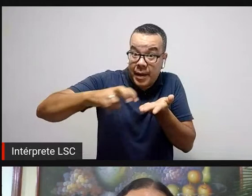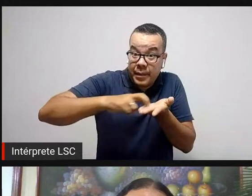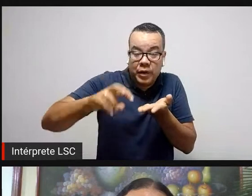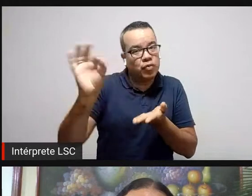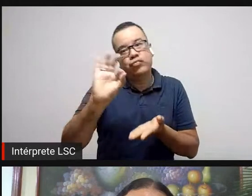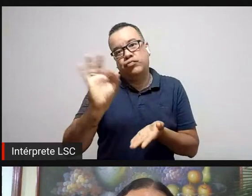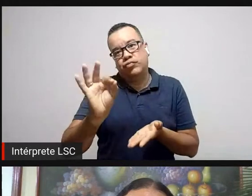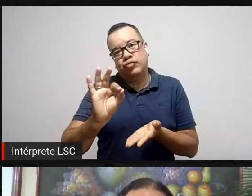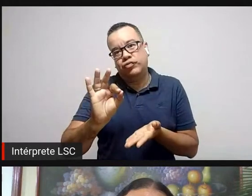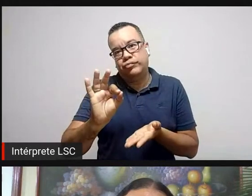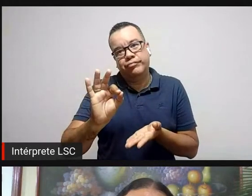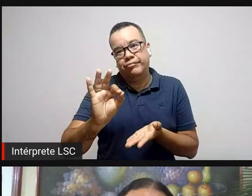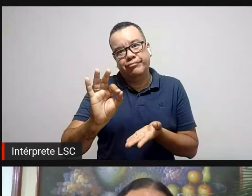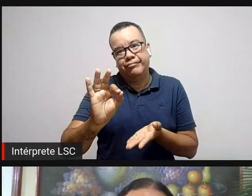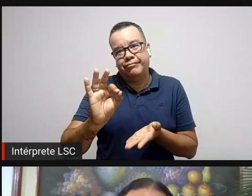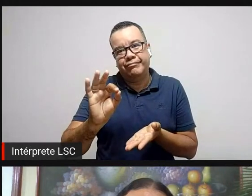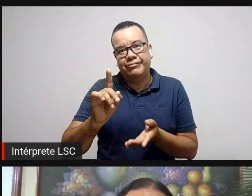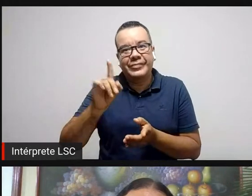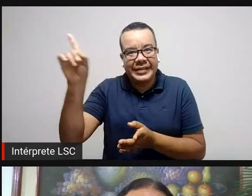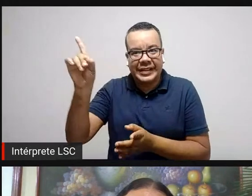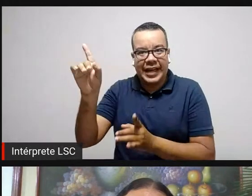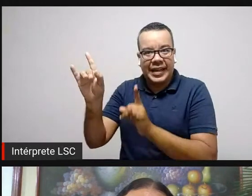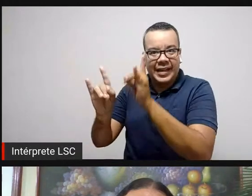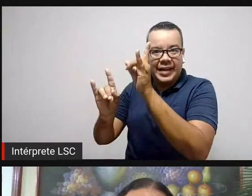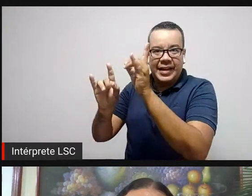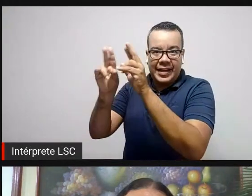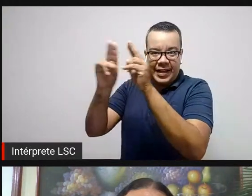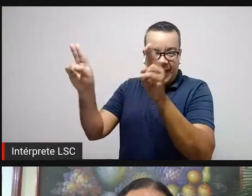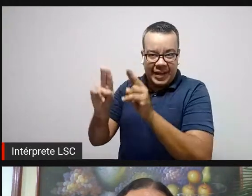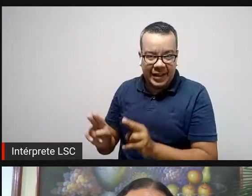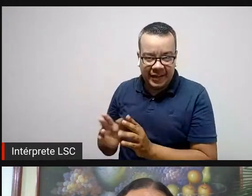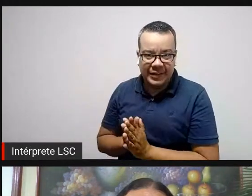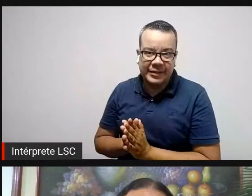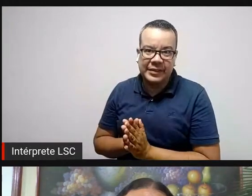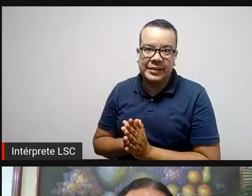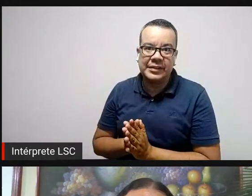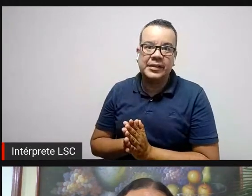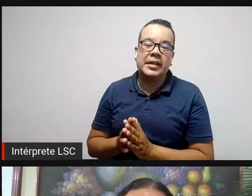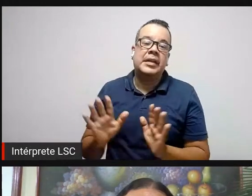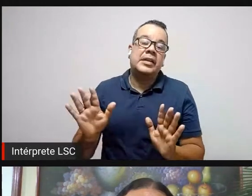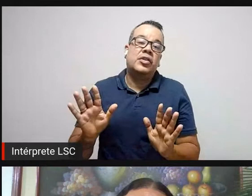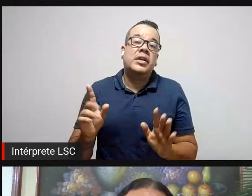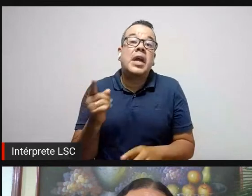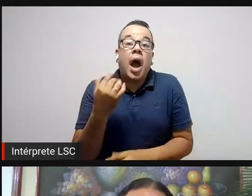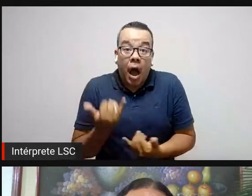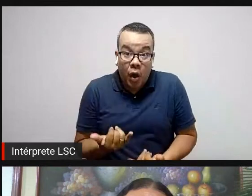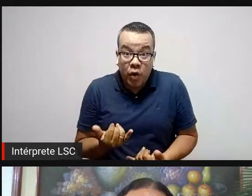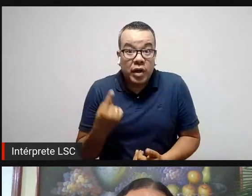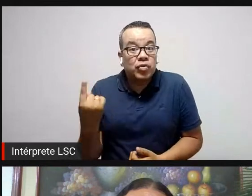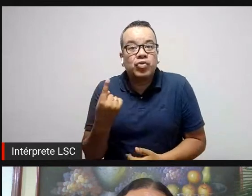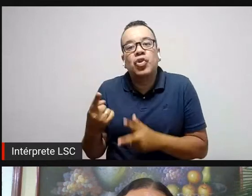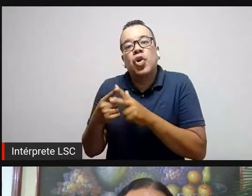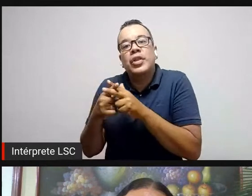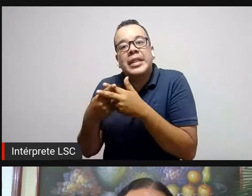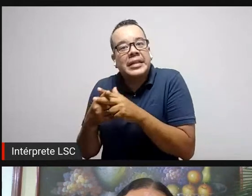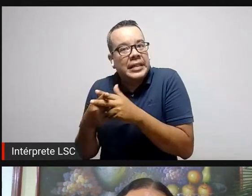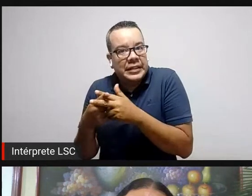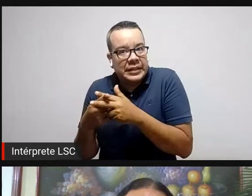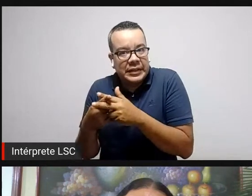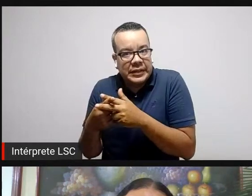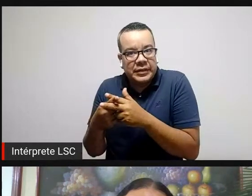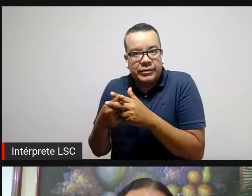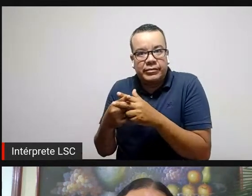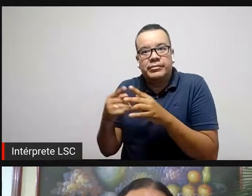de manera digital y solamente es distribuido por talleres. Es decir, que solamente se